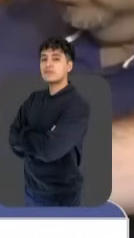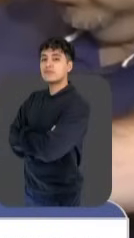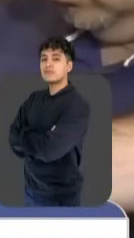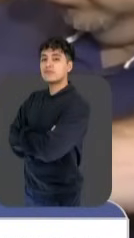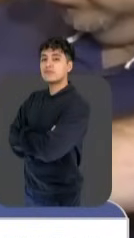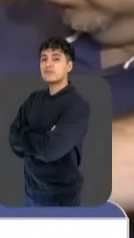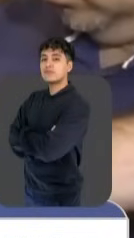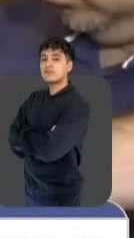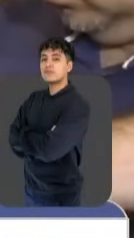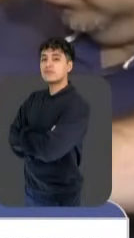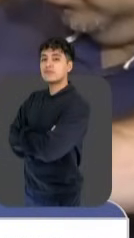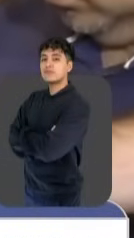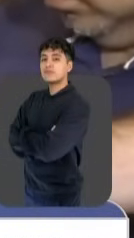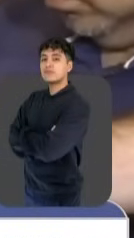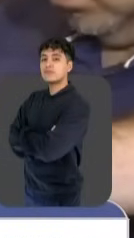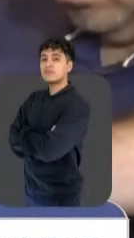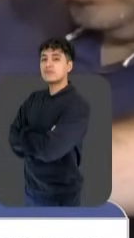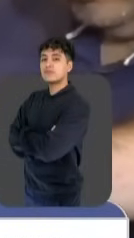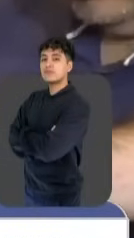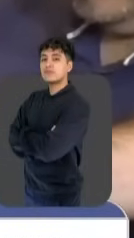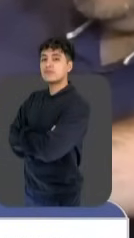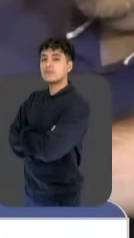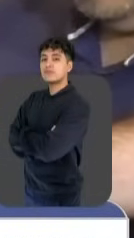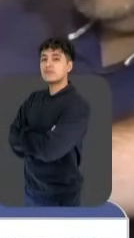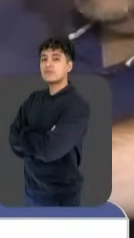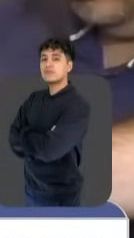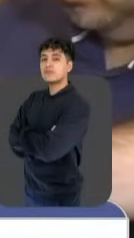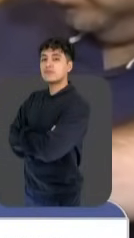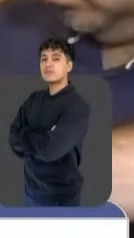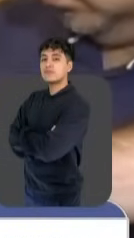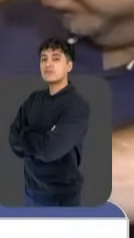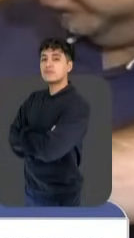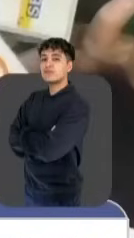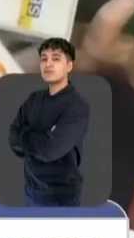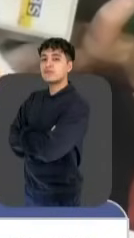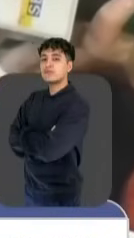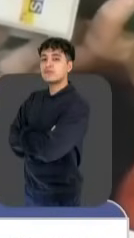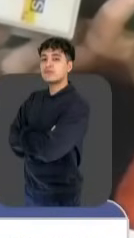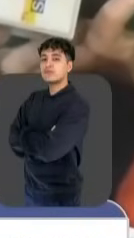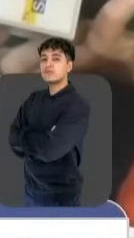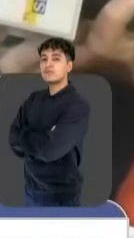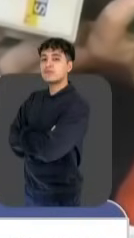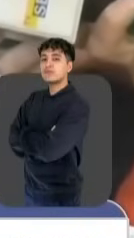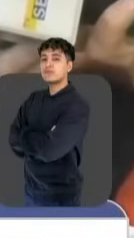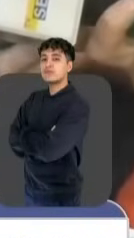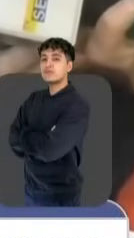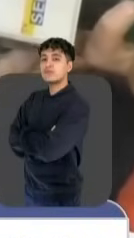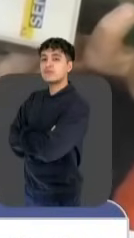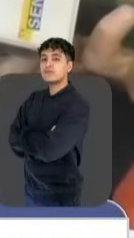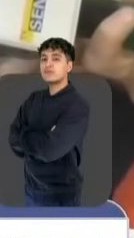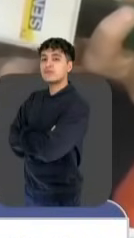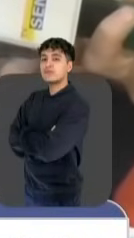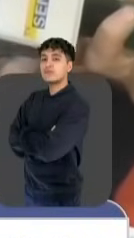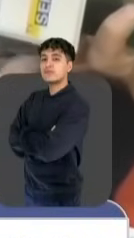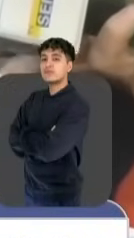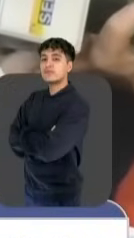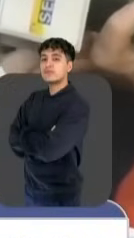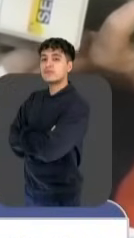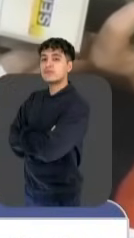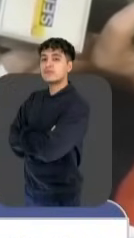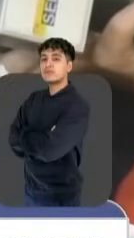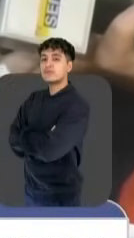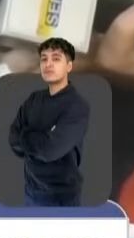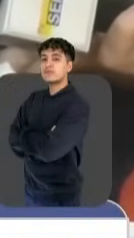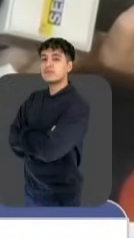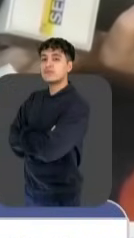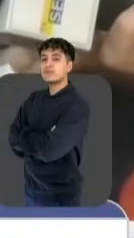para el organismo, convirtiéndose así en la quinta asesora que sale de su puesto tras estallar el caso. Así, Cordero explicó que la renuncia